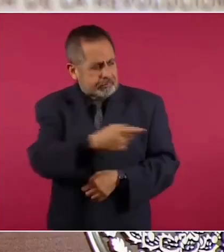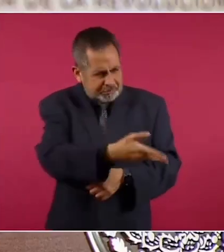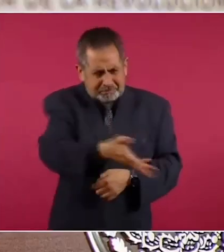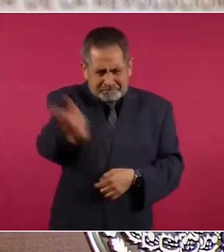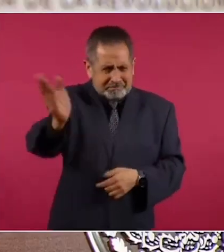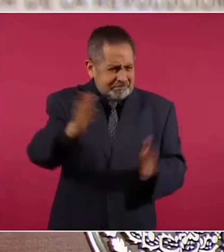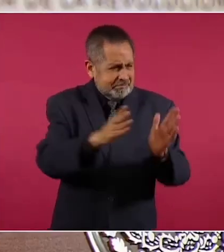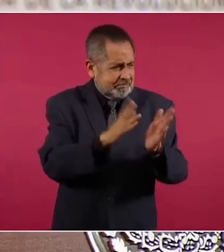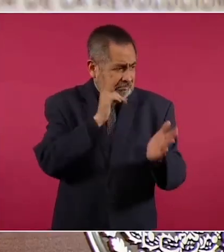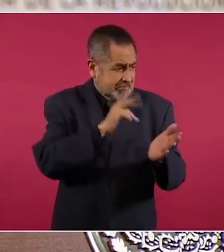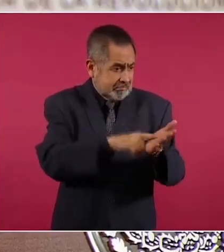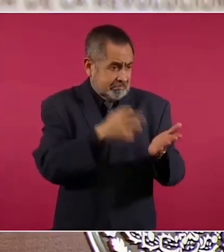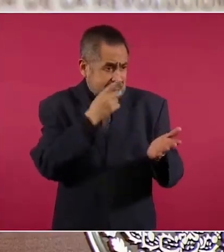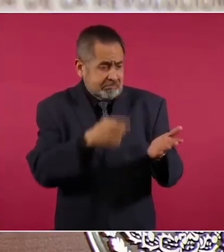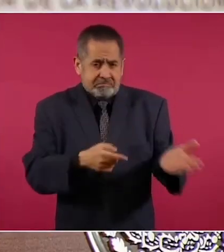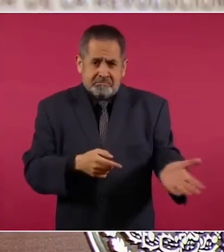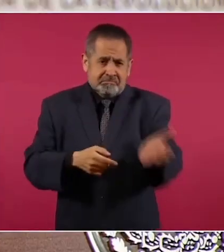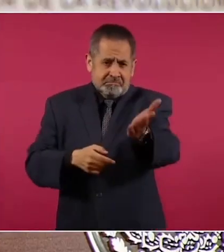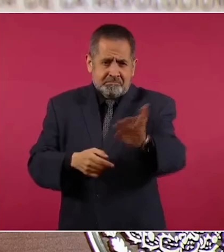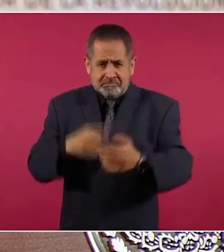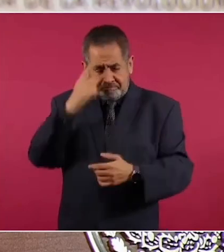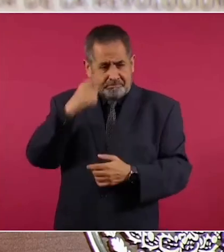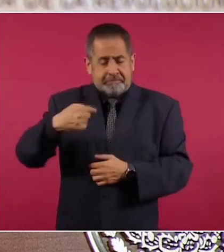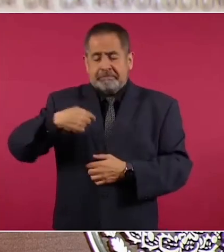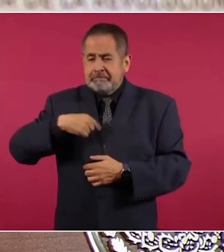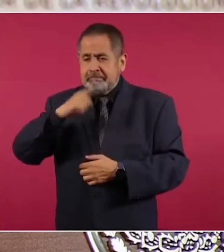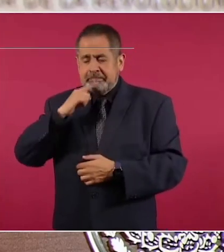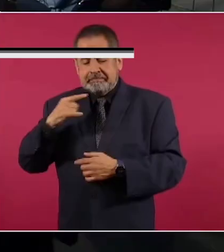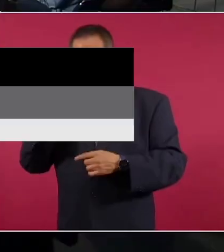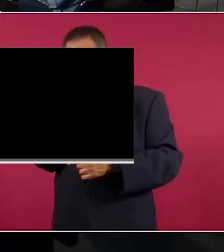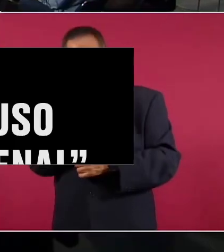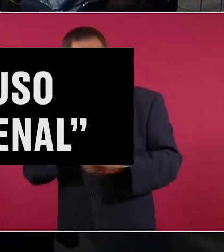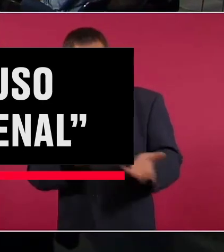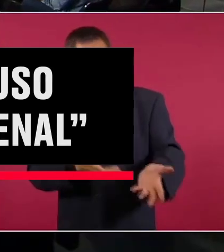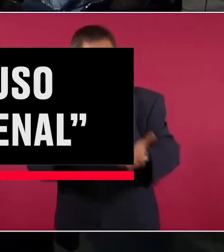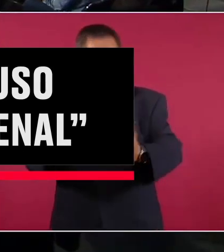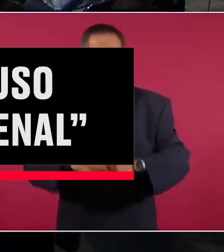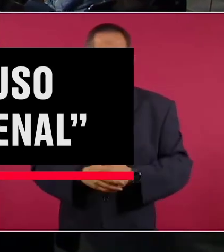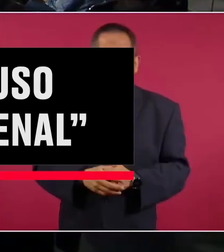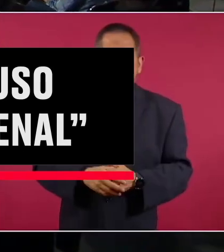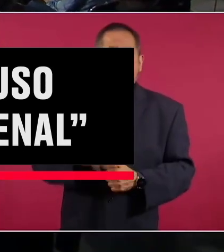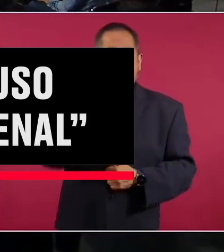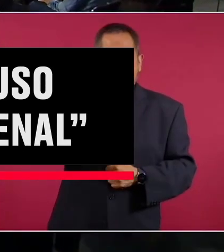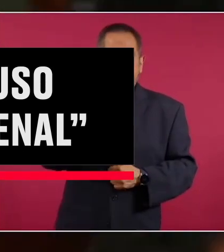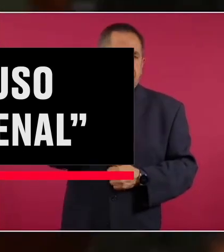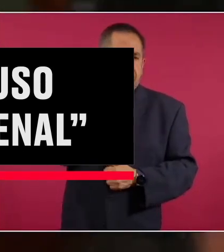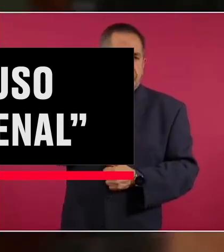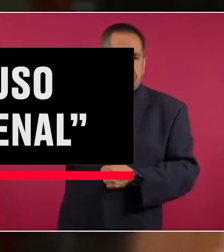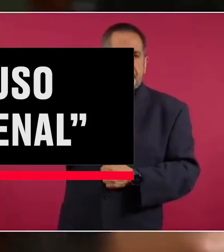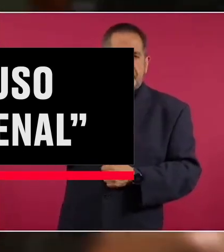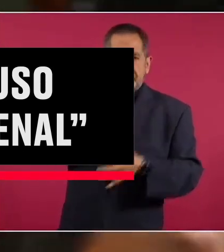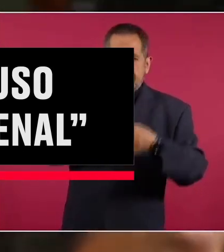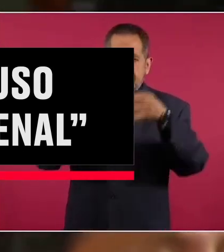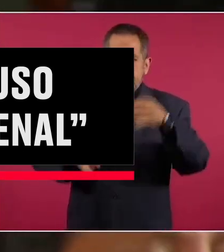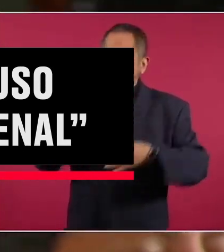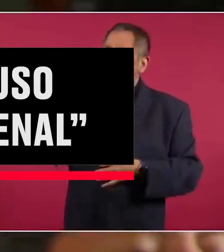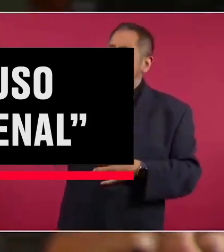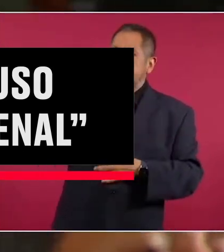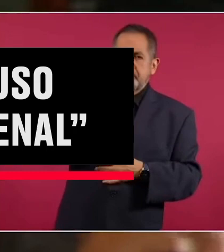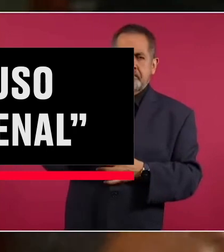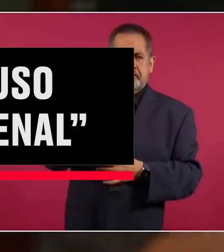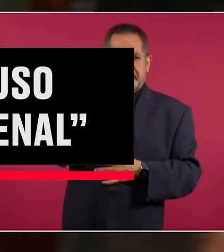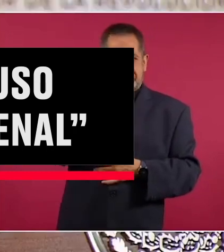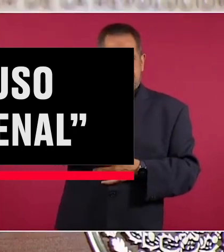las pruebas para que me desmientan. De hecho, sí, ayer se interpuso una denuncia penal ante la Fiscalía. Pues hay